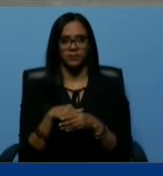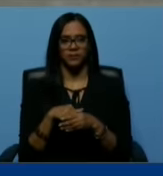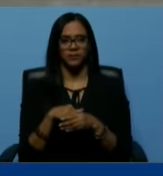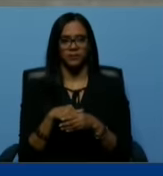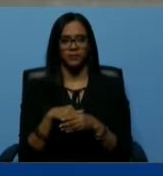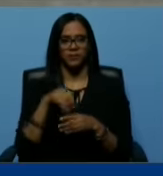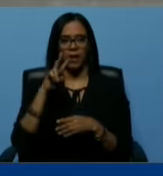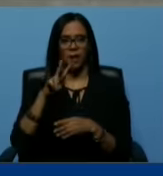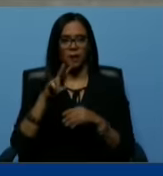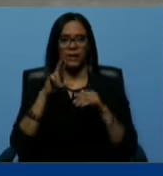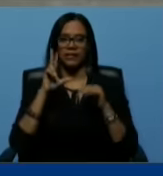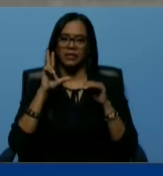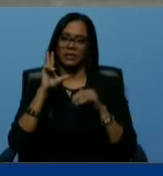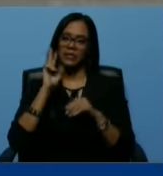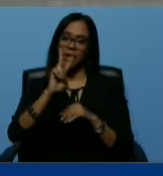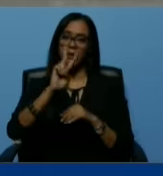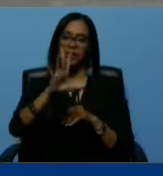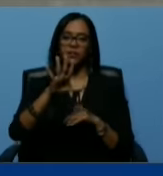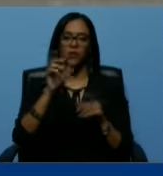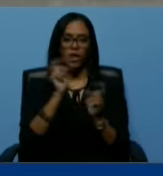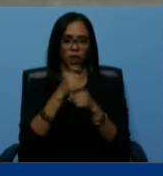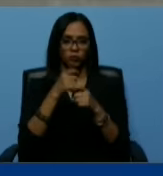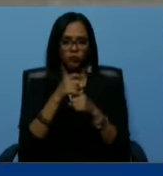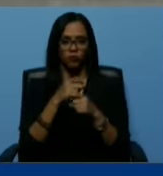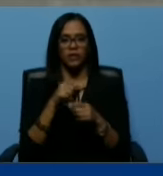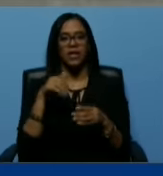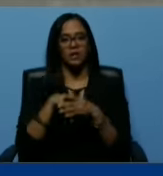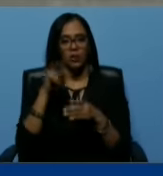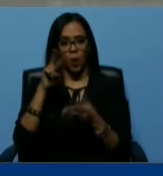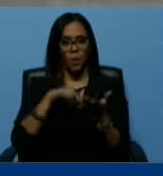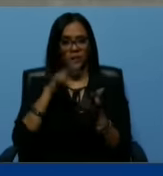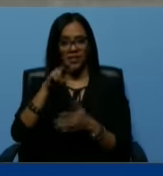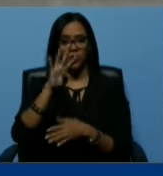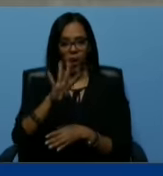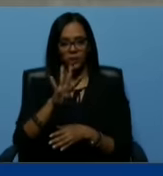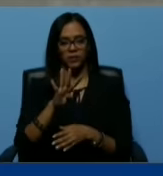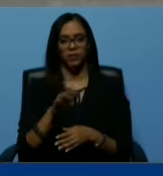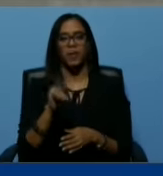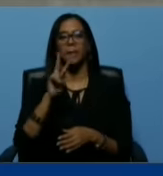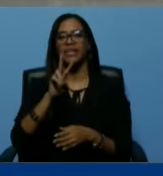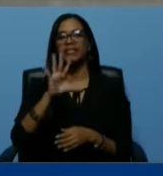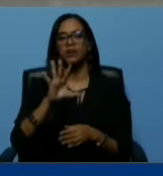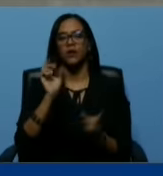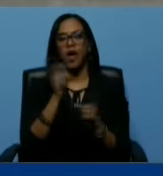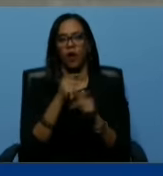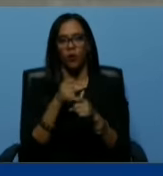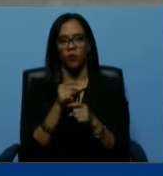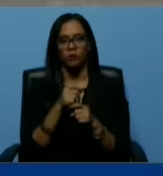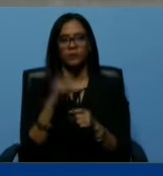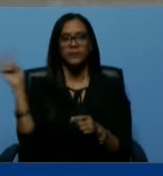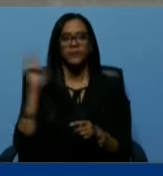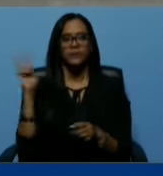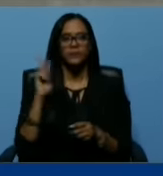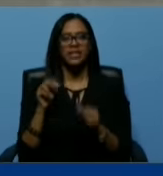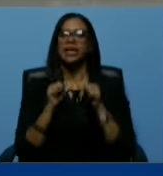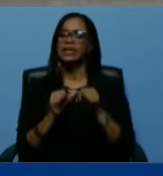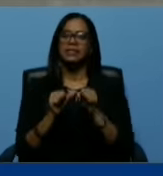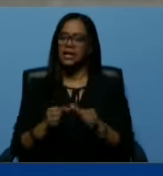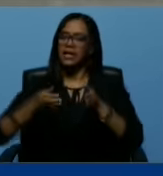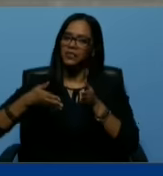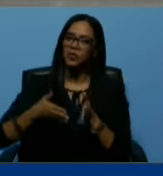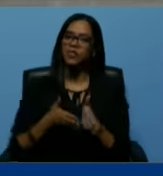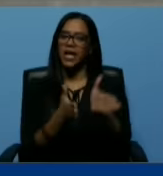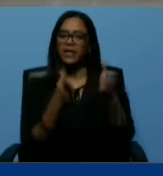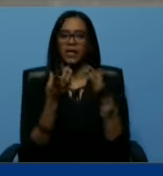del 25 de agosto. Elecciones 2024, 25 de agosto. Venezuela sigue su senda